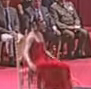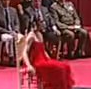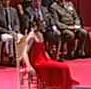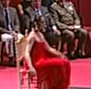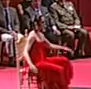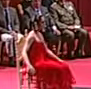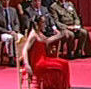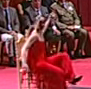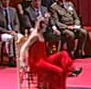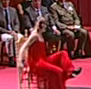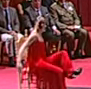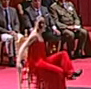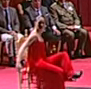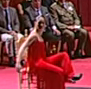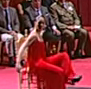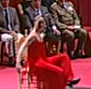Te día